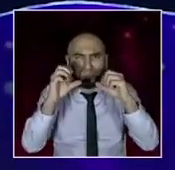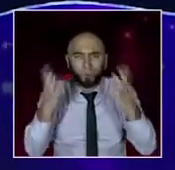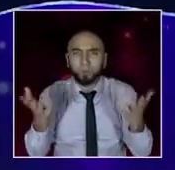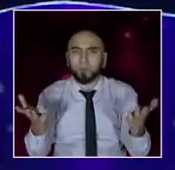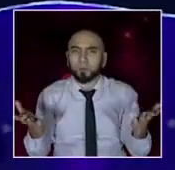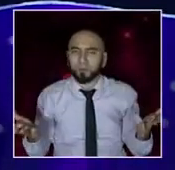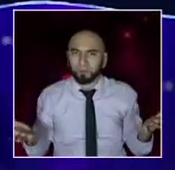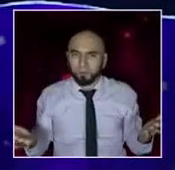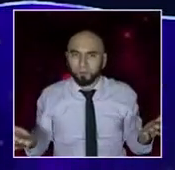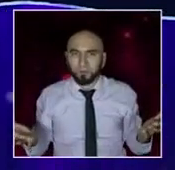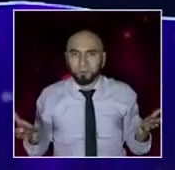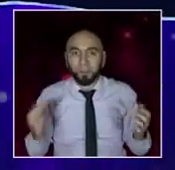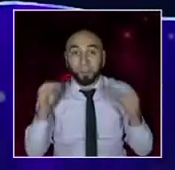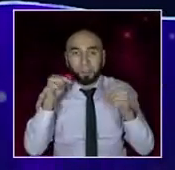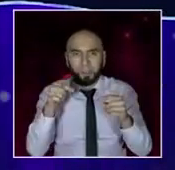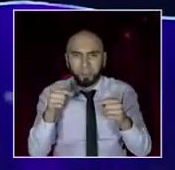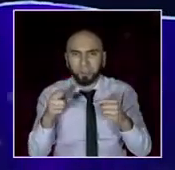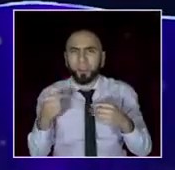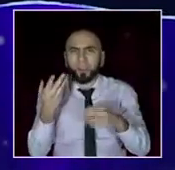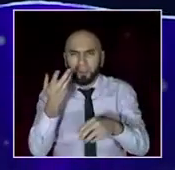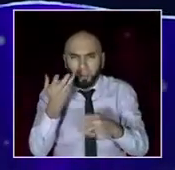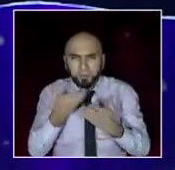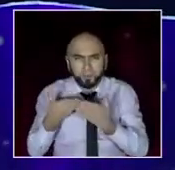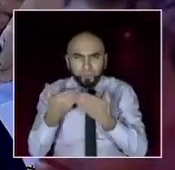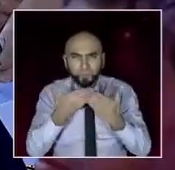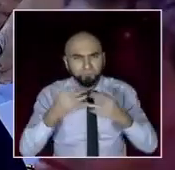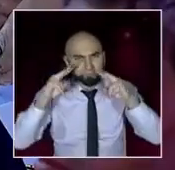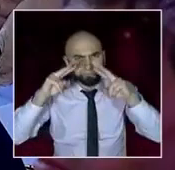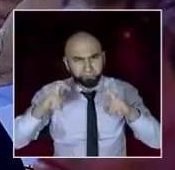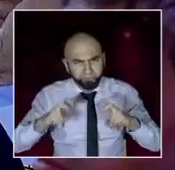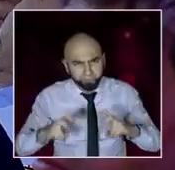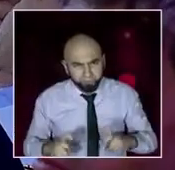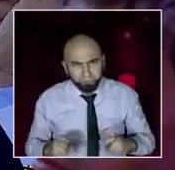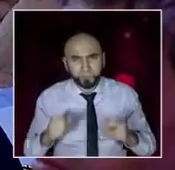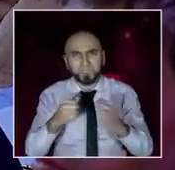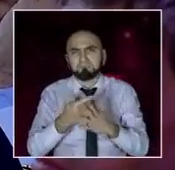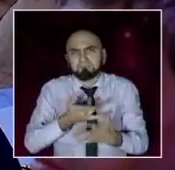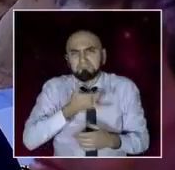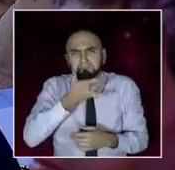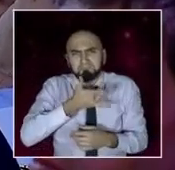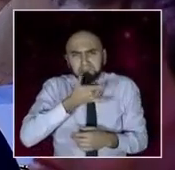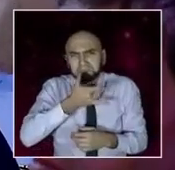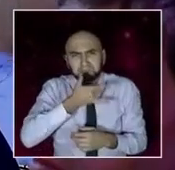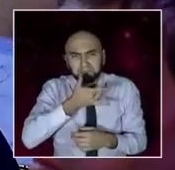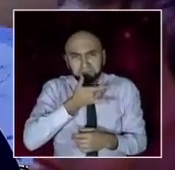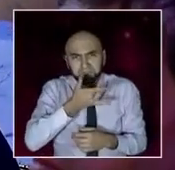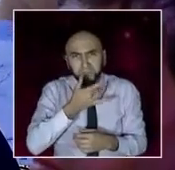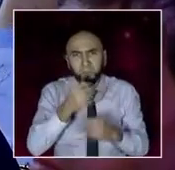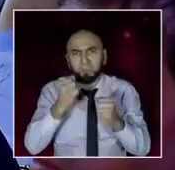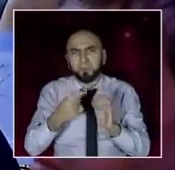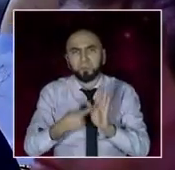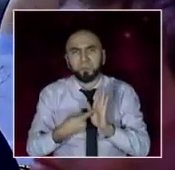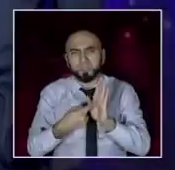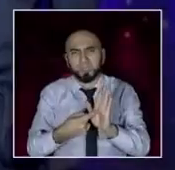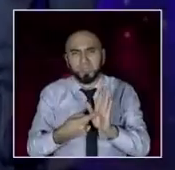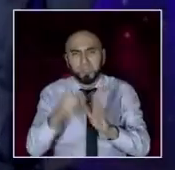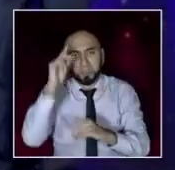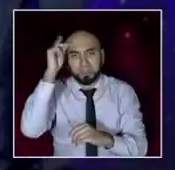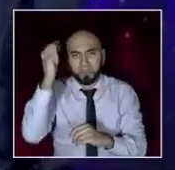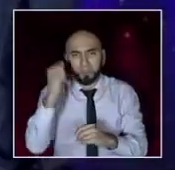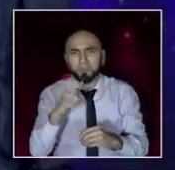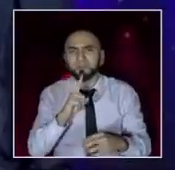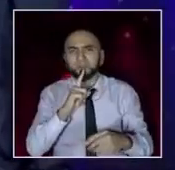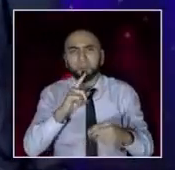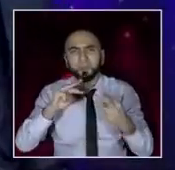Y aquí hay un estudio sencillo que hicimos en nuestro laboratorio para poner esto, para poder expresar esta idea. Utilizamos aquí un método